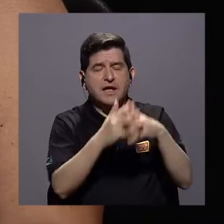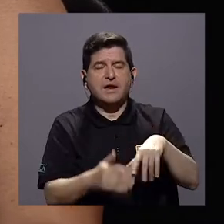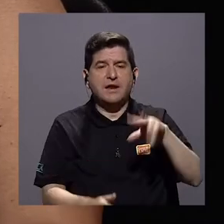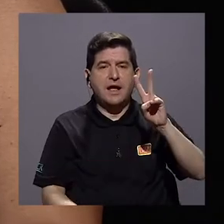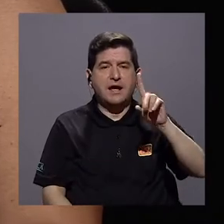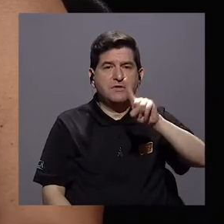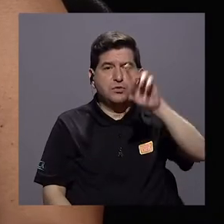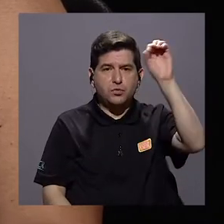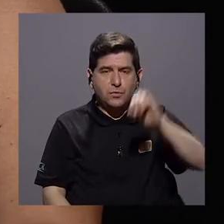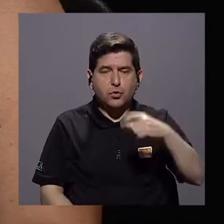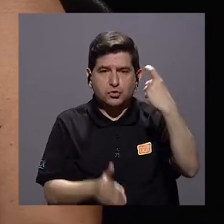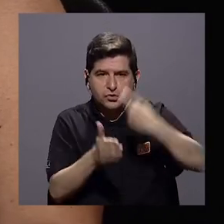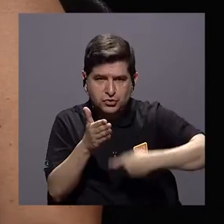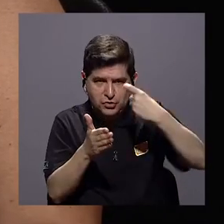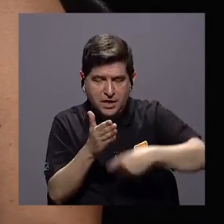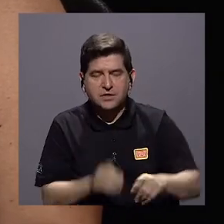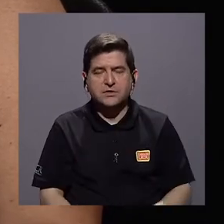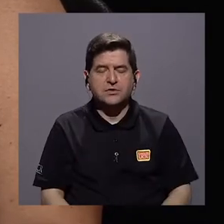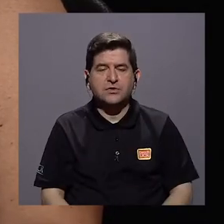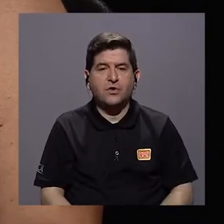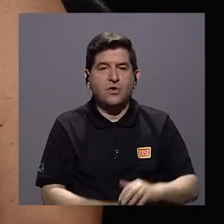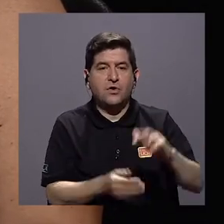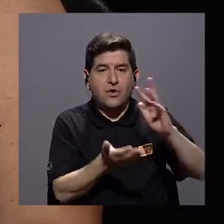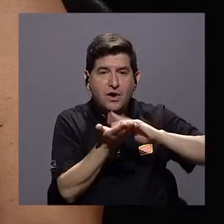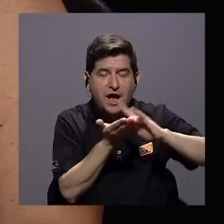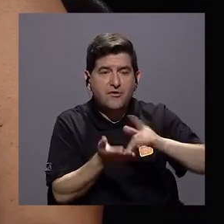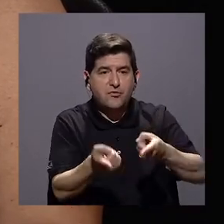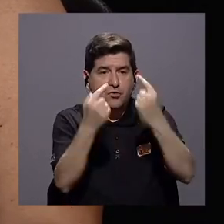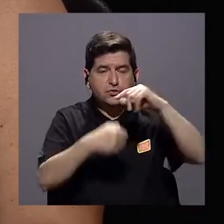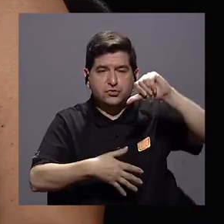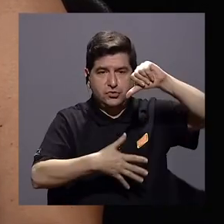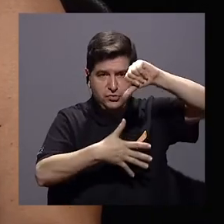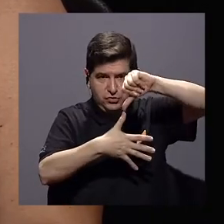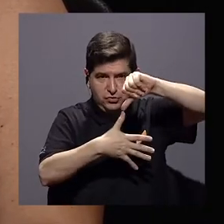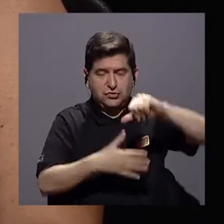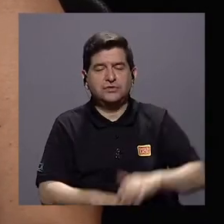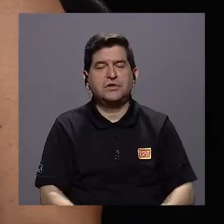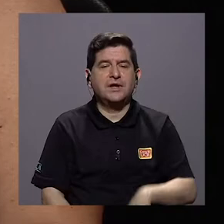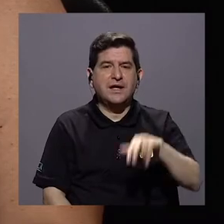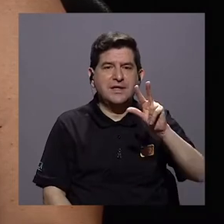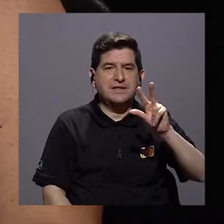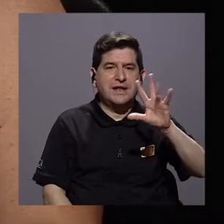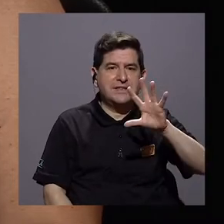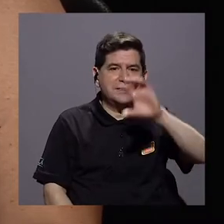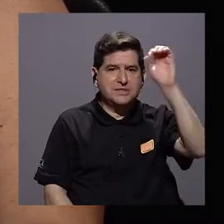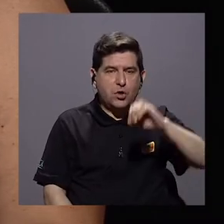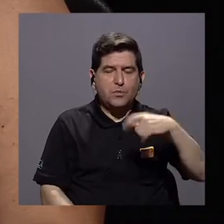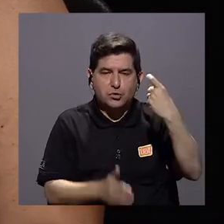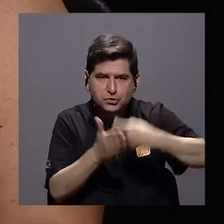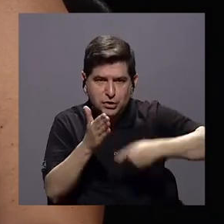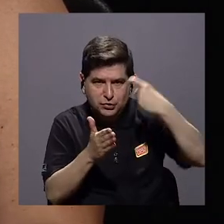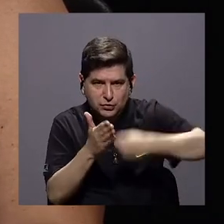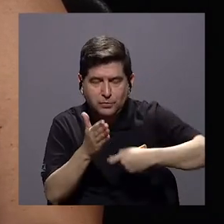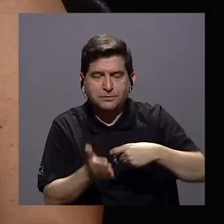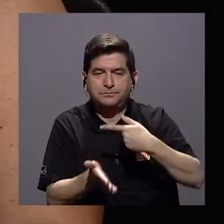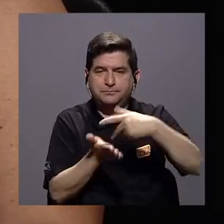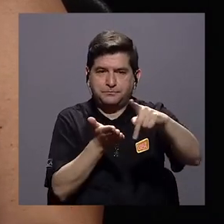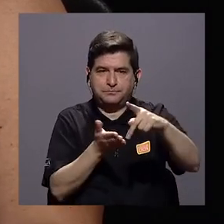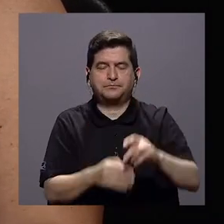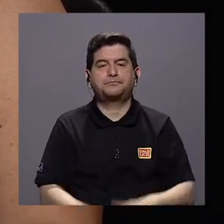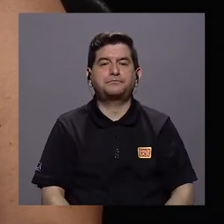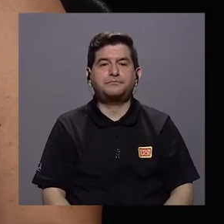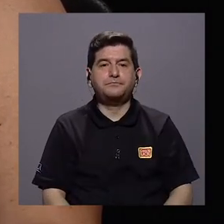al 21% de arancel y el arroz traído de Sudamérica está al 35% de